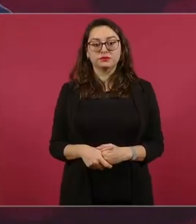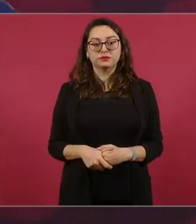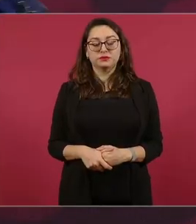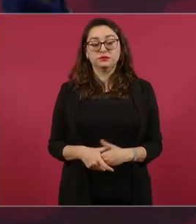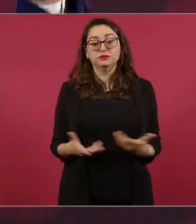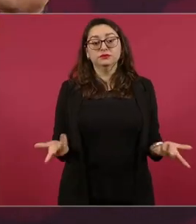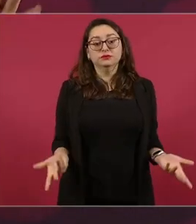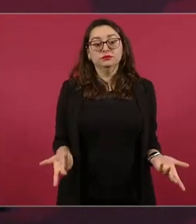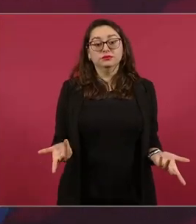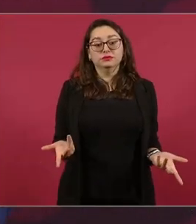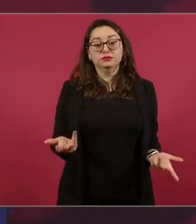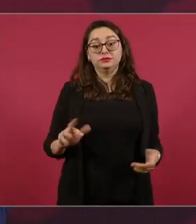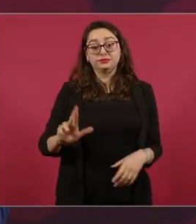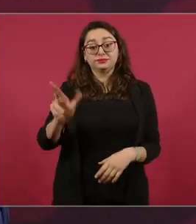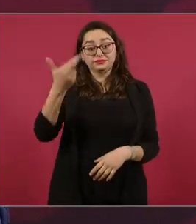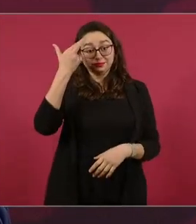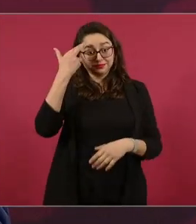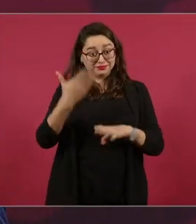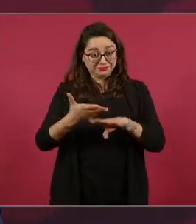Echeverría y López Portillo.